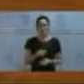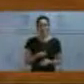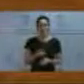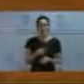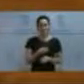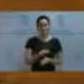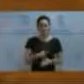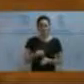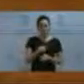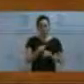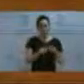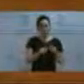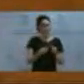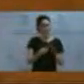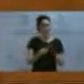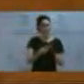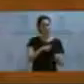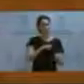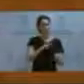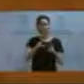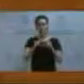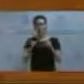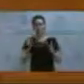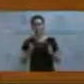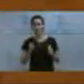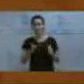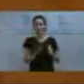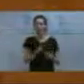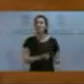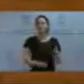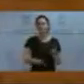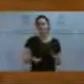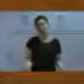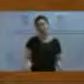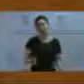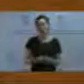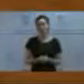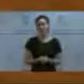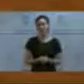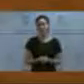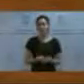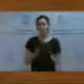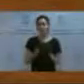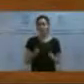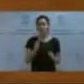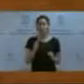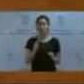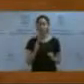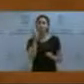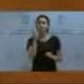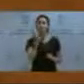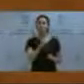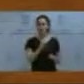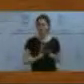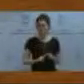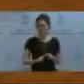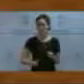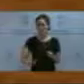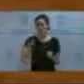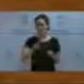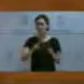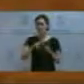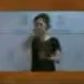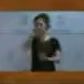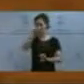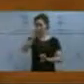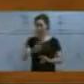de muchas familias españolas y asturianas. Tenemos problema de terrorismo, tenemos problema de